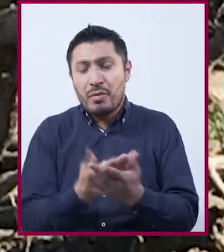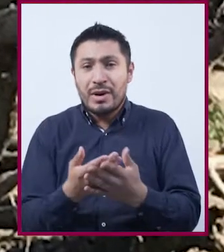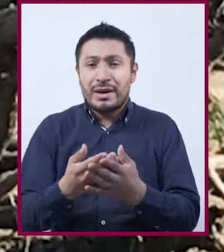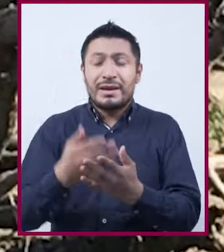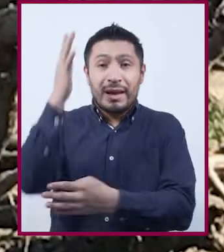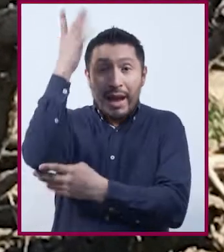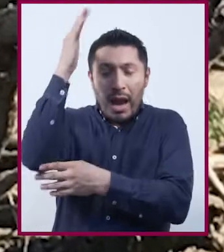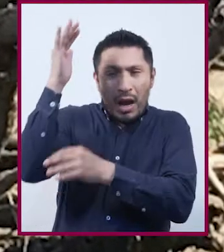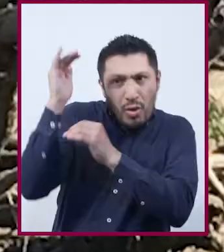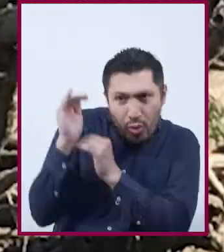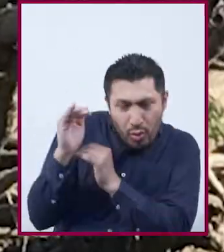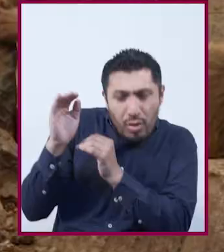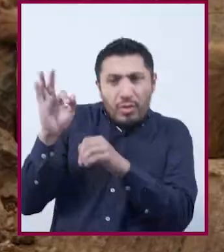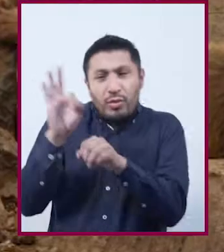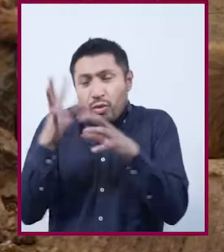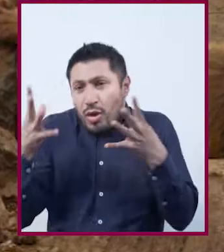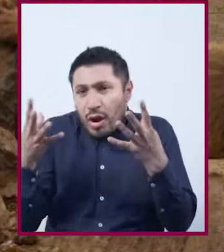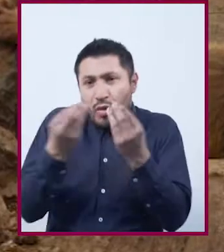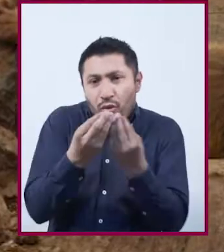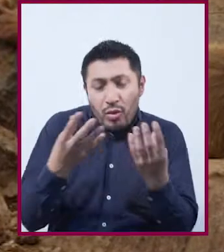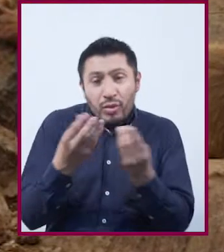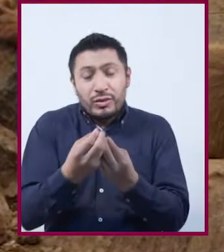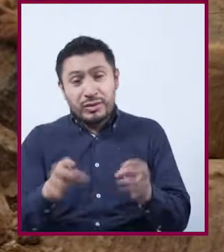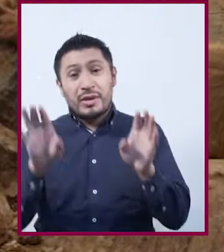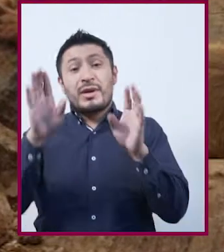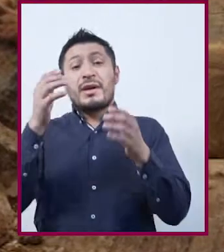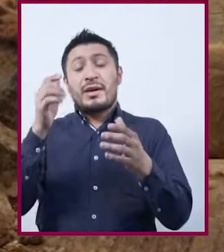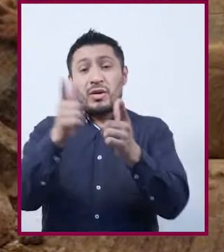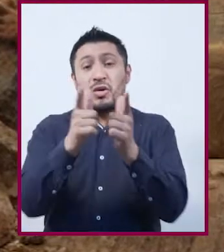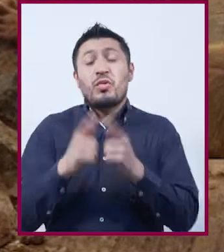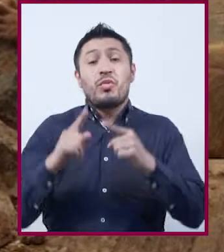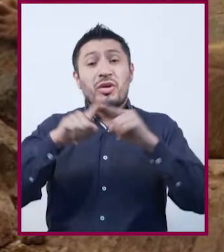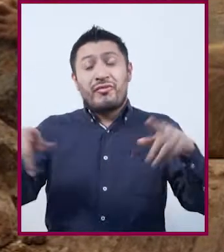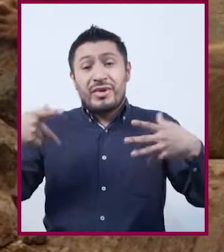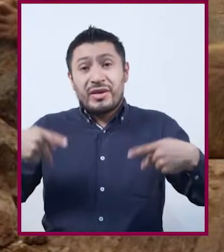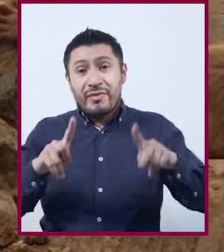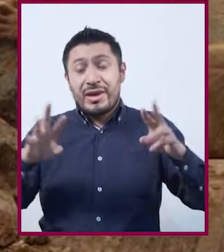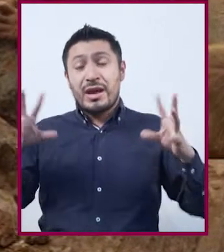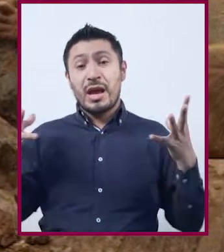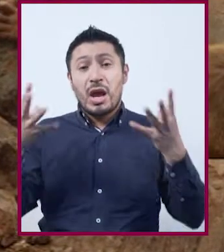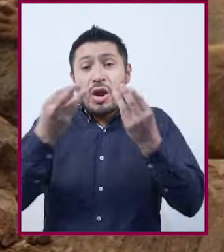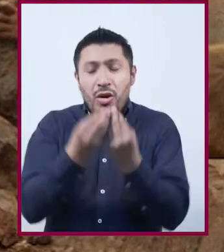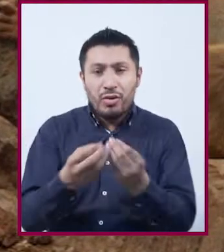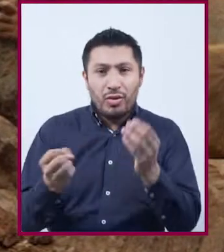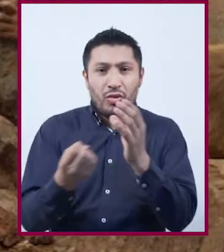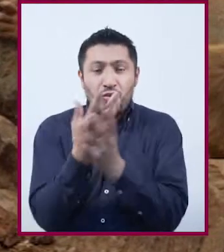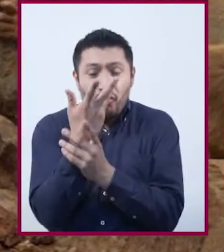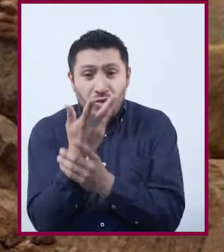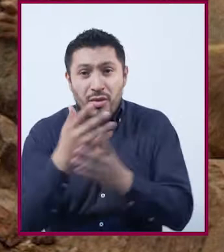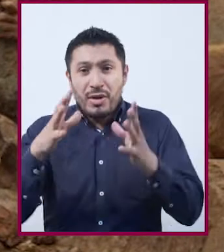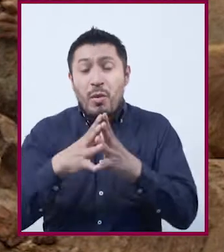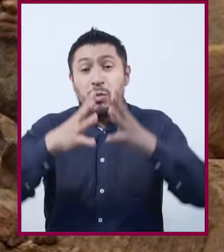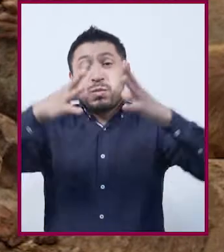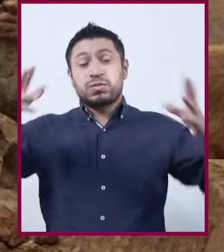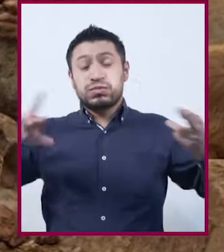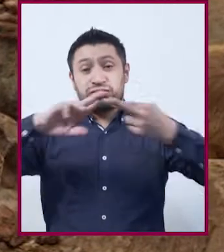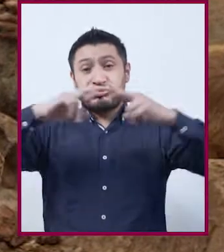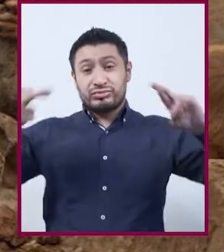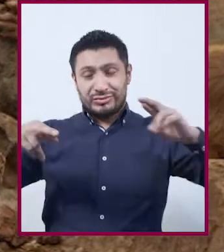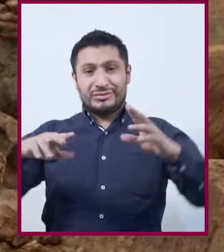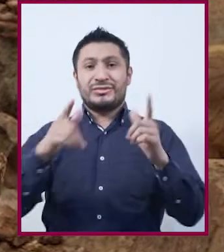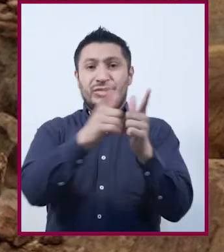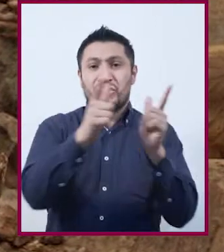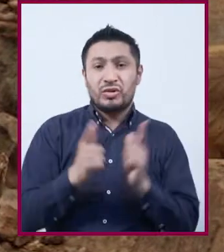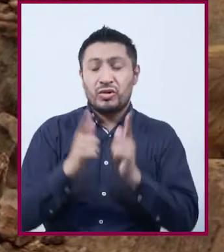preciadas sombras de los pocos árboles que quedaron en la isla con monos extraños, creando de esta manera nuevas y más